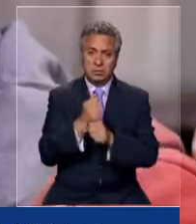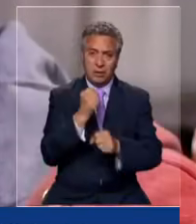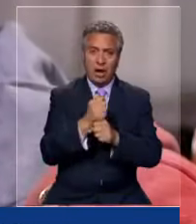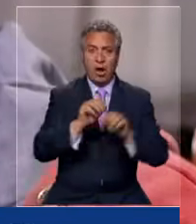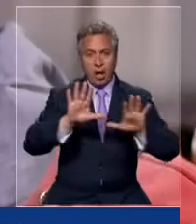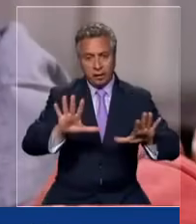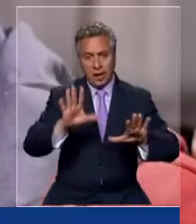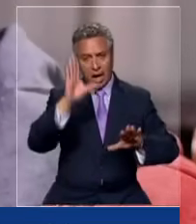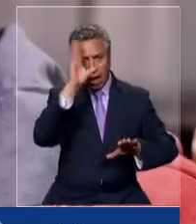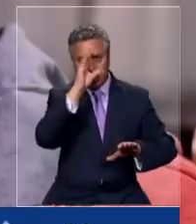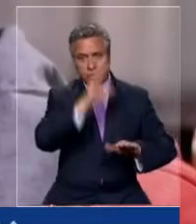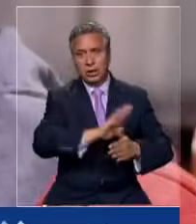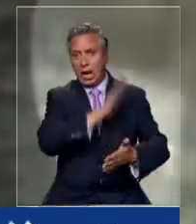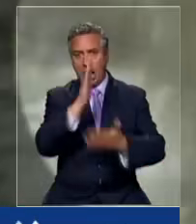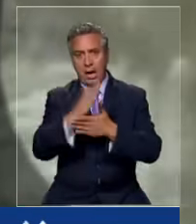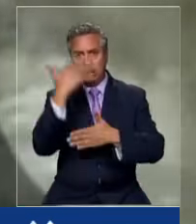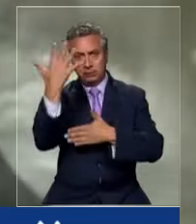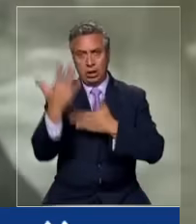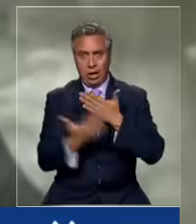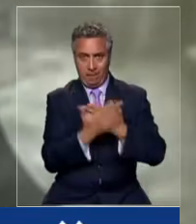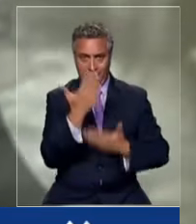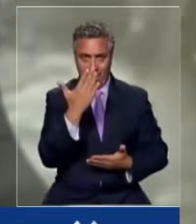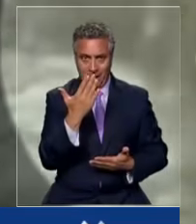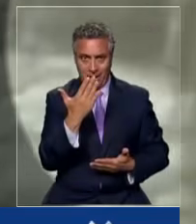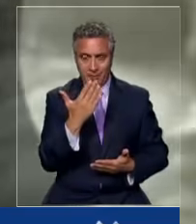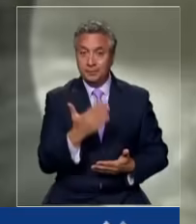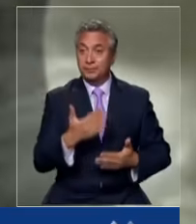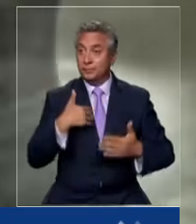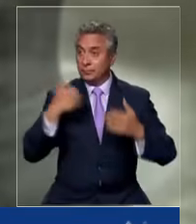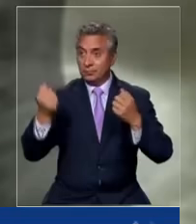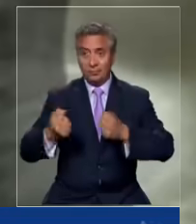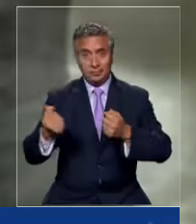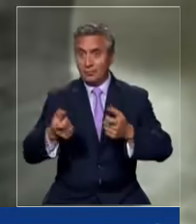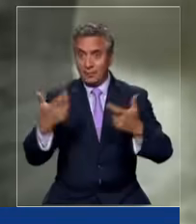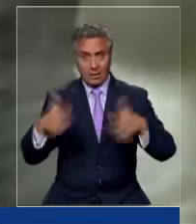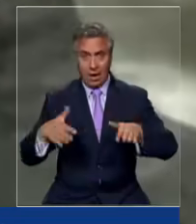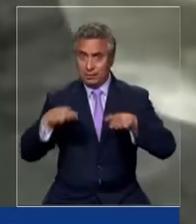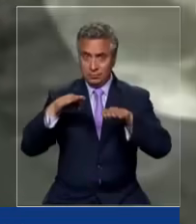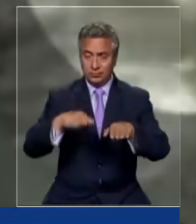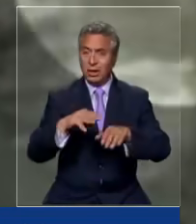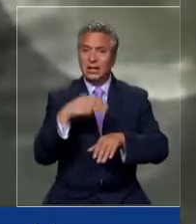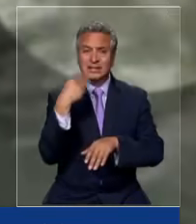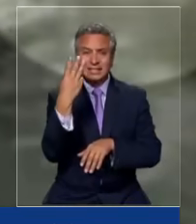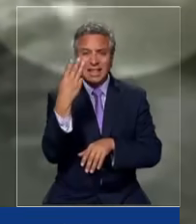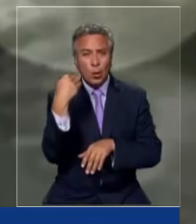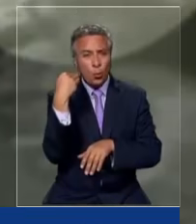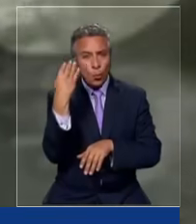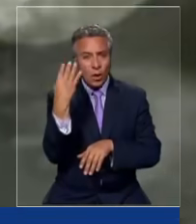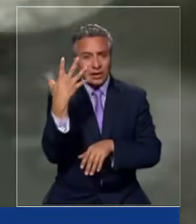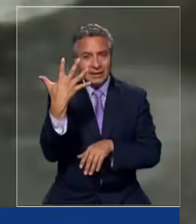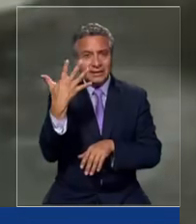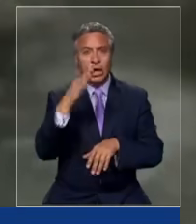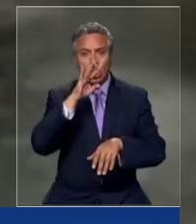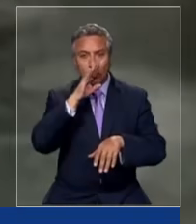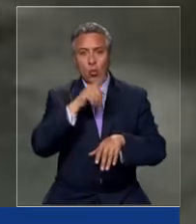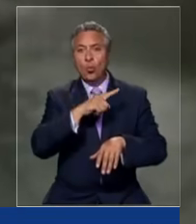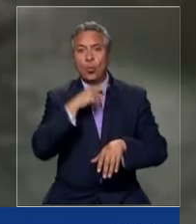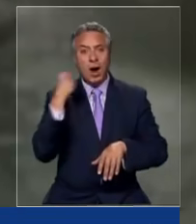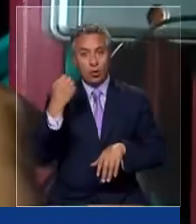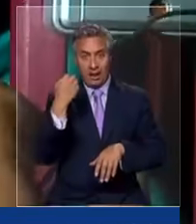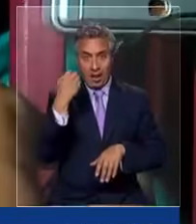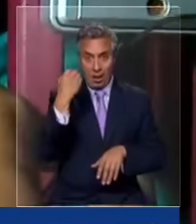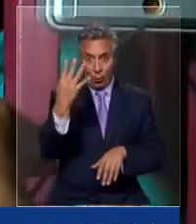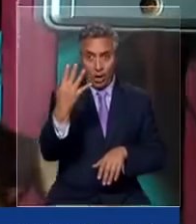de la noche hasta las 5 de la mañana. Ya detenidos los vehículos, cerca de las 3:45 de la madrugada ocurriría lo